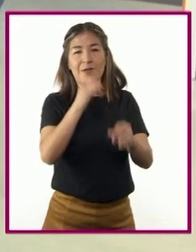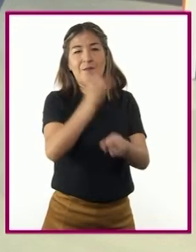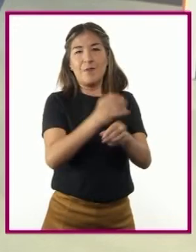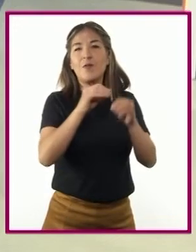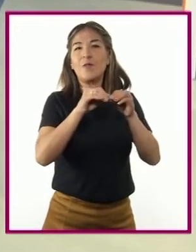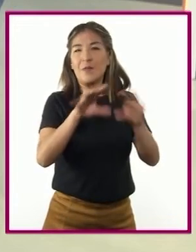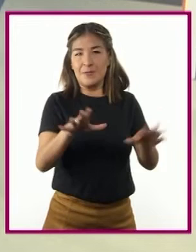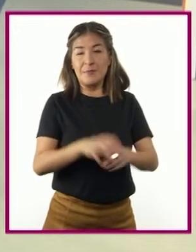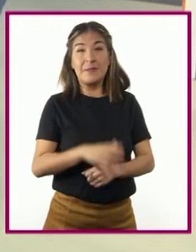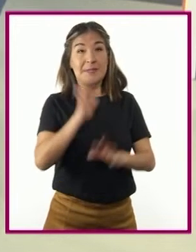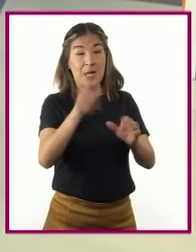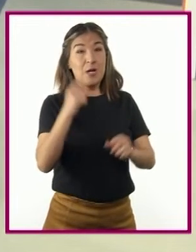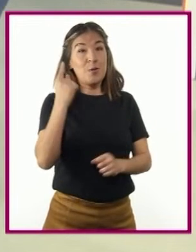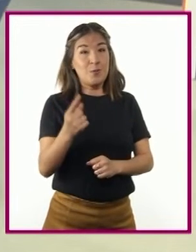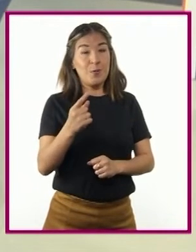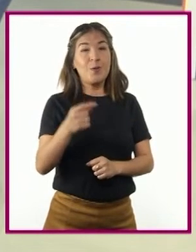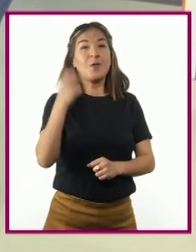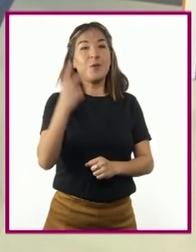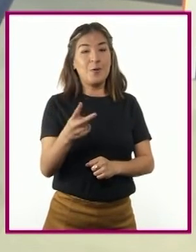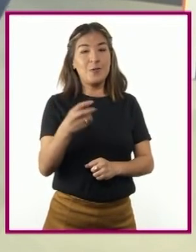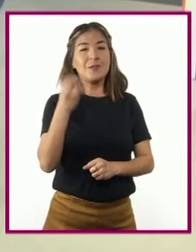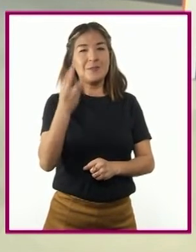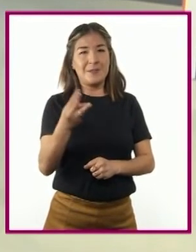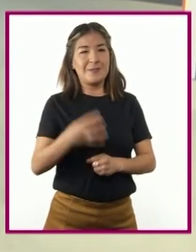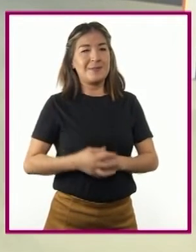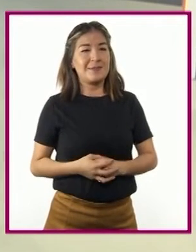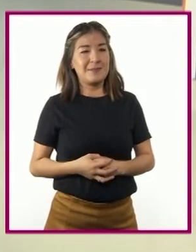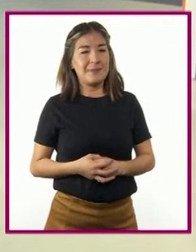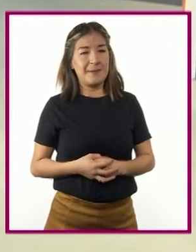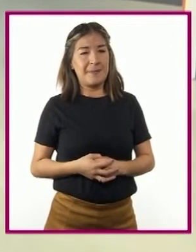sus marcas? ¿Listos? ¡Fuera!